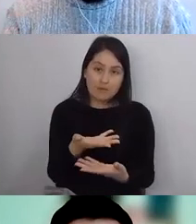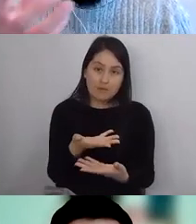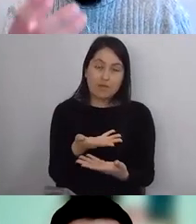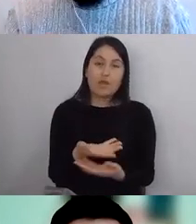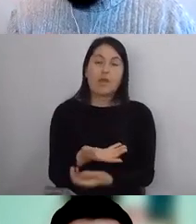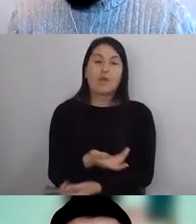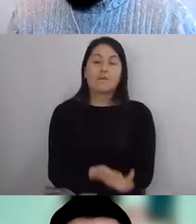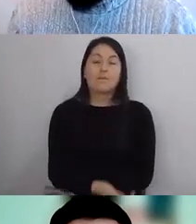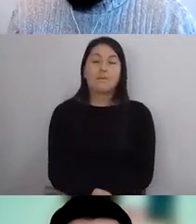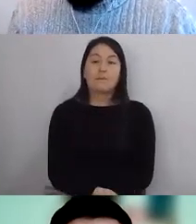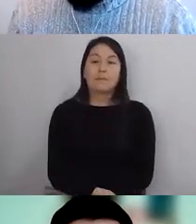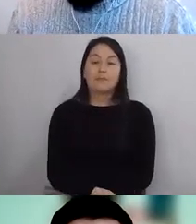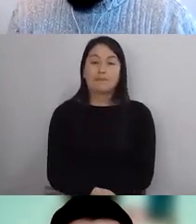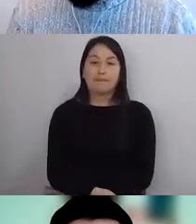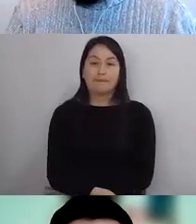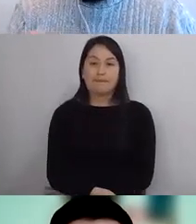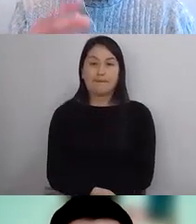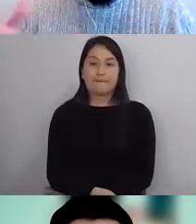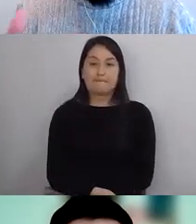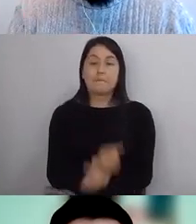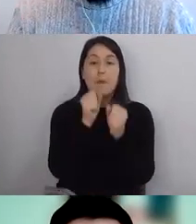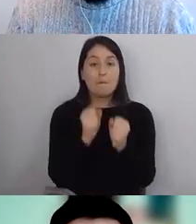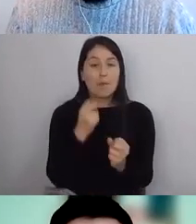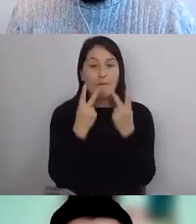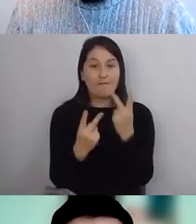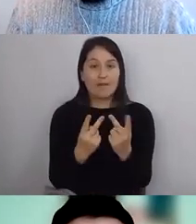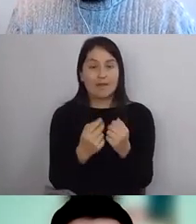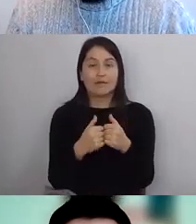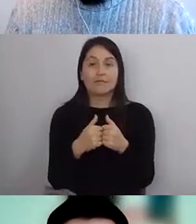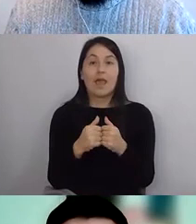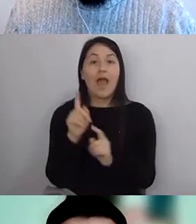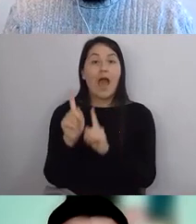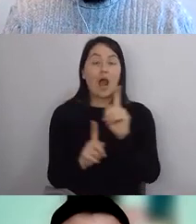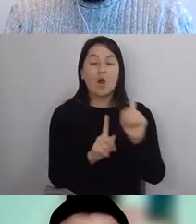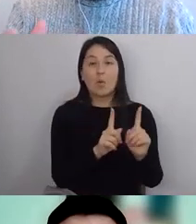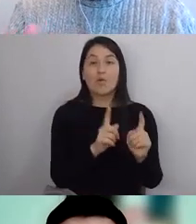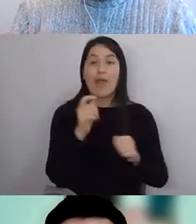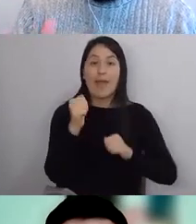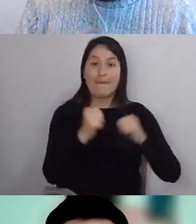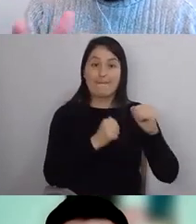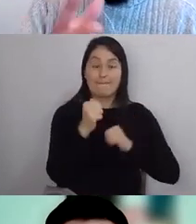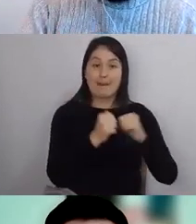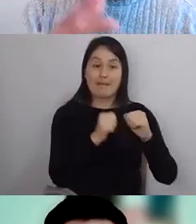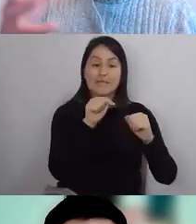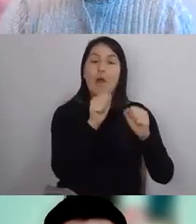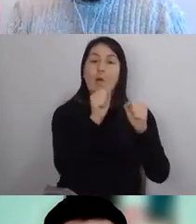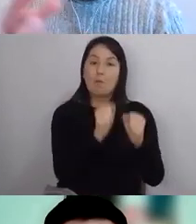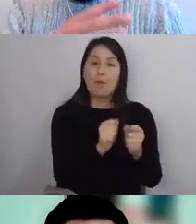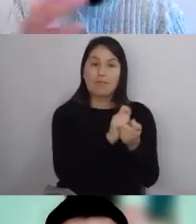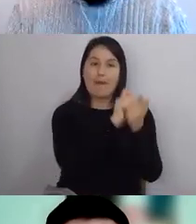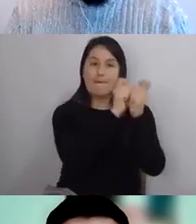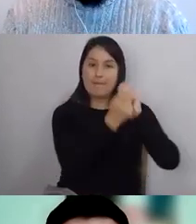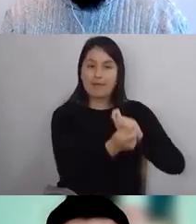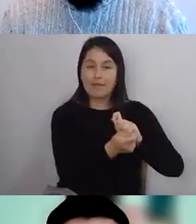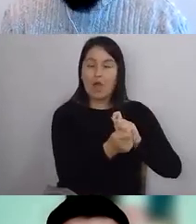componente del poder, de repente podemos ver que alguna empresa puede estar mejor adaptada